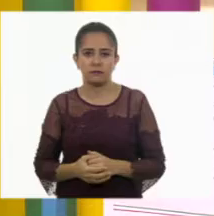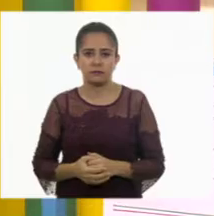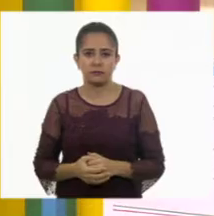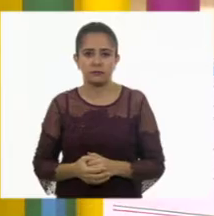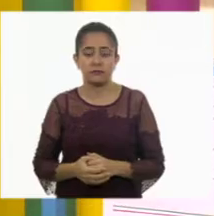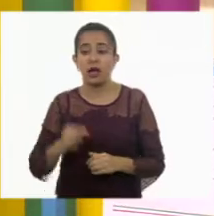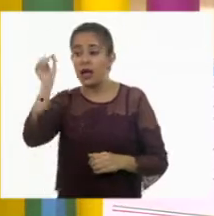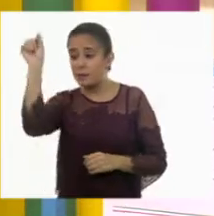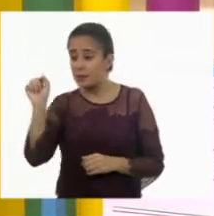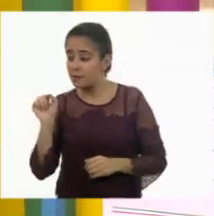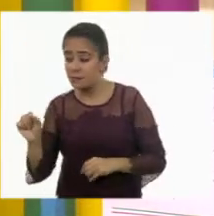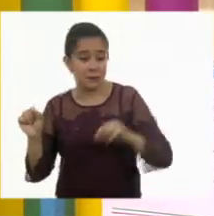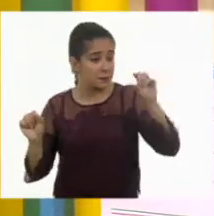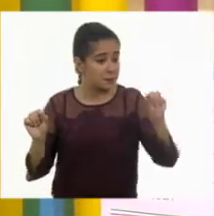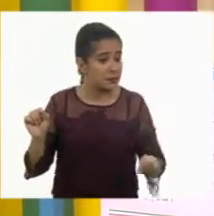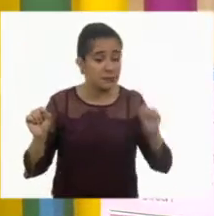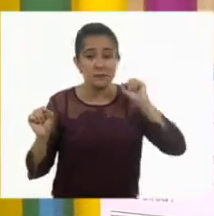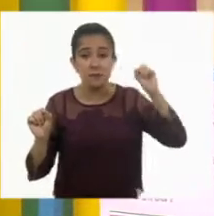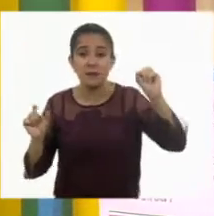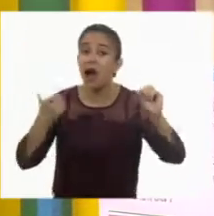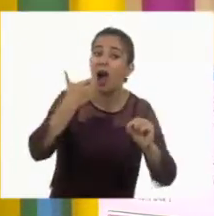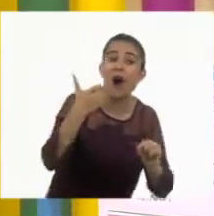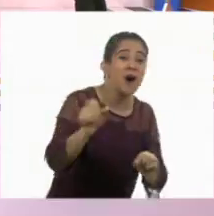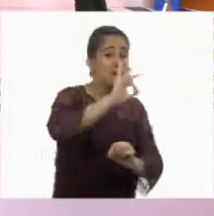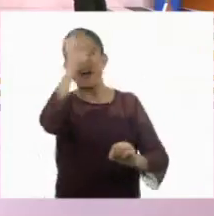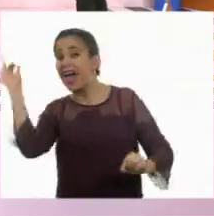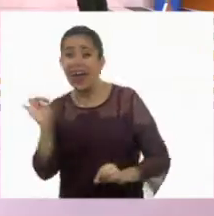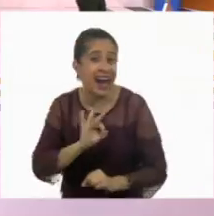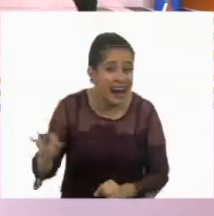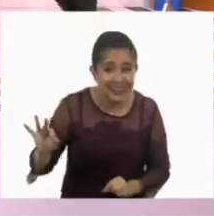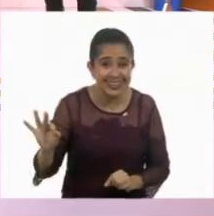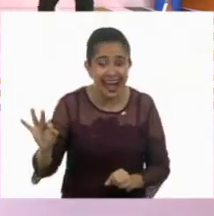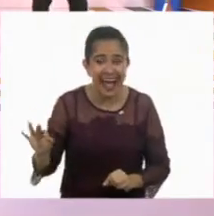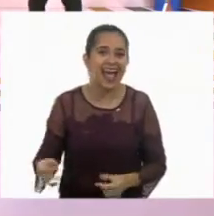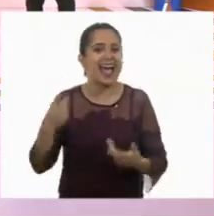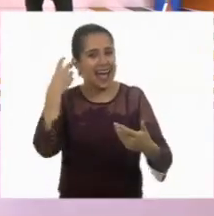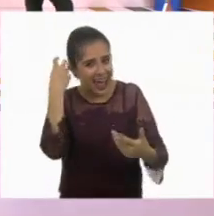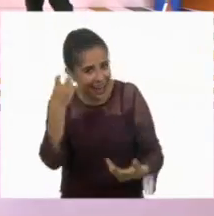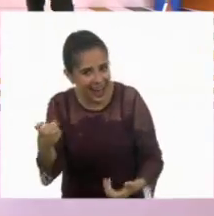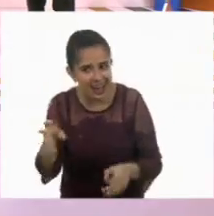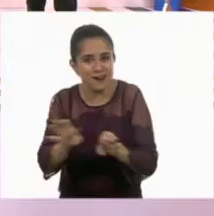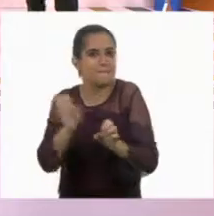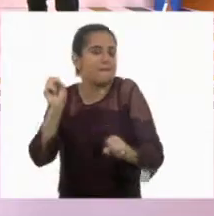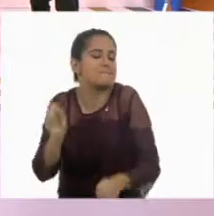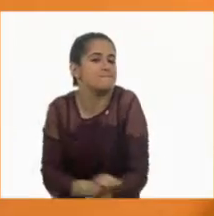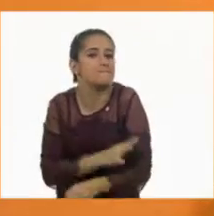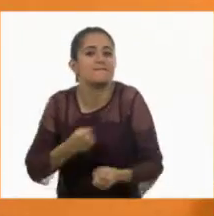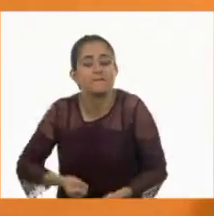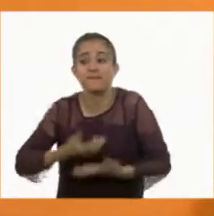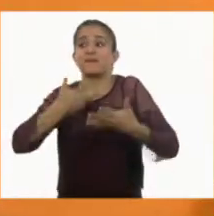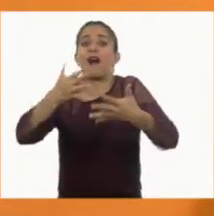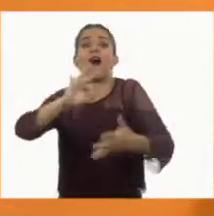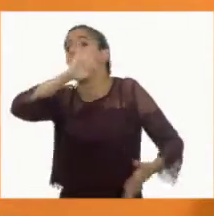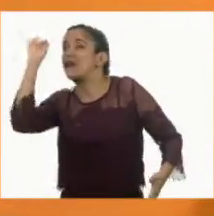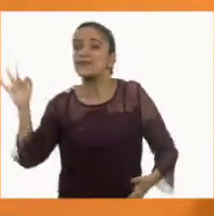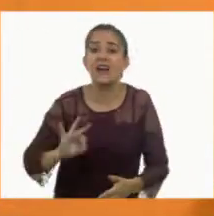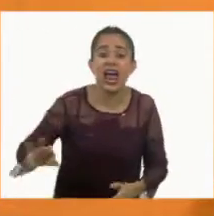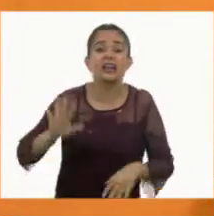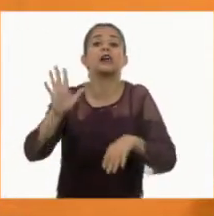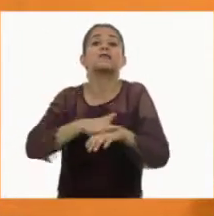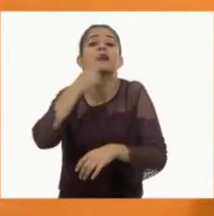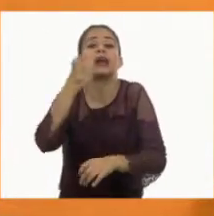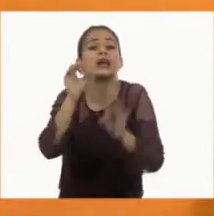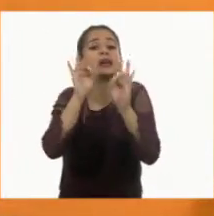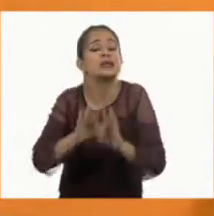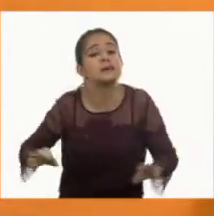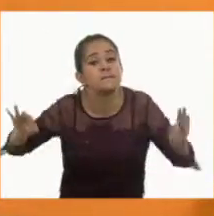los signos de admiración. ¡Oferta! ¿Y cuánto es 2 por 1? ¡Oferta! ¡Así es! Ya entendimos qué tan